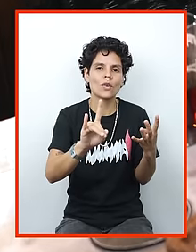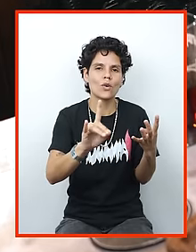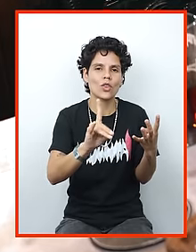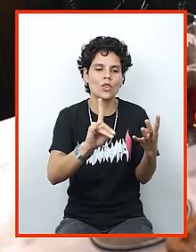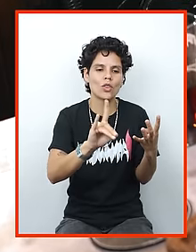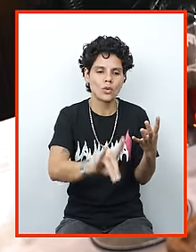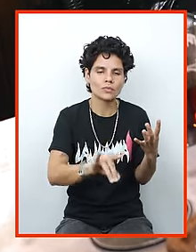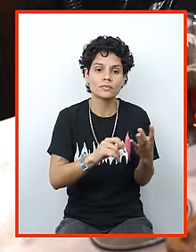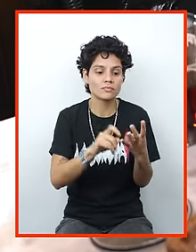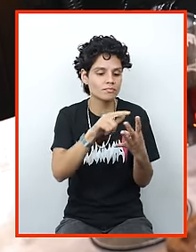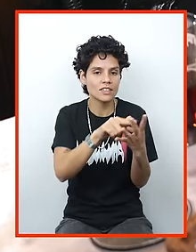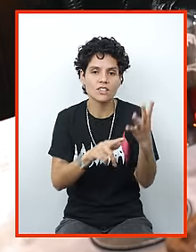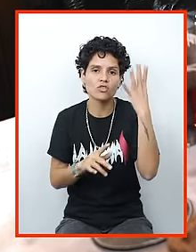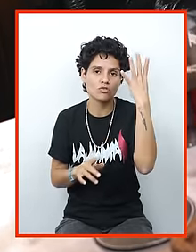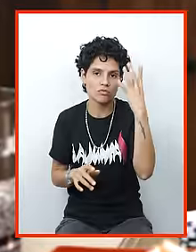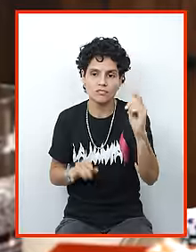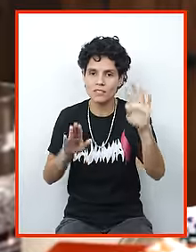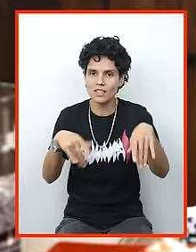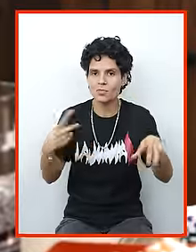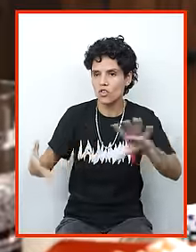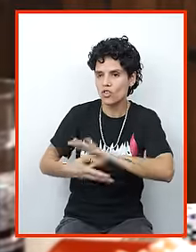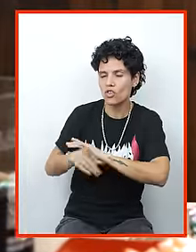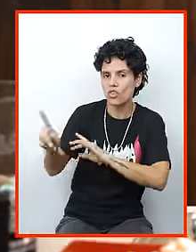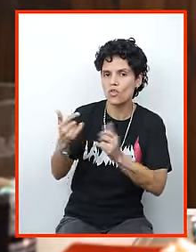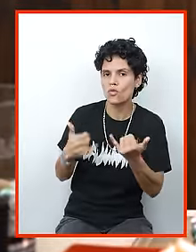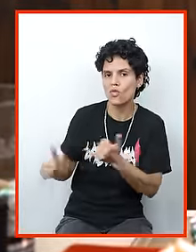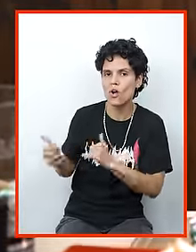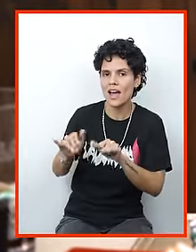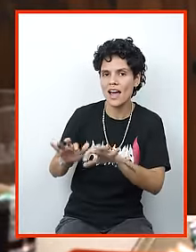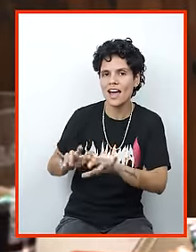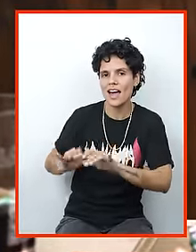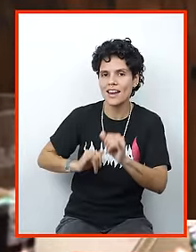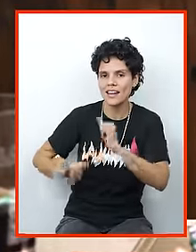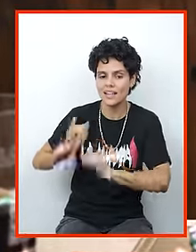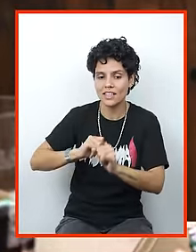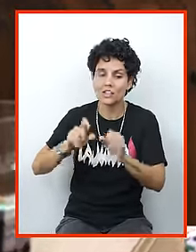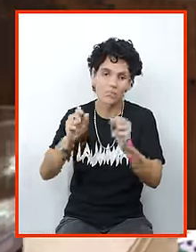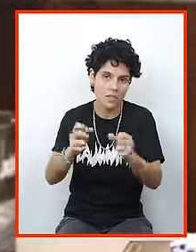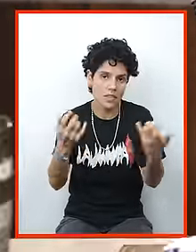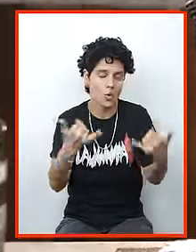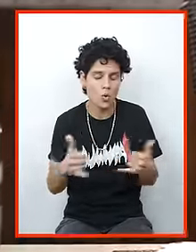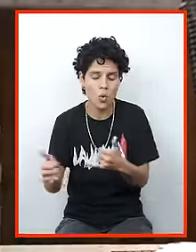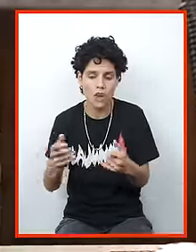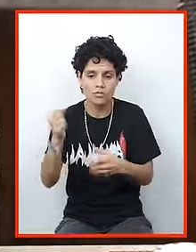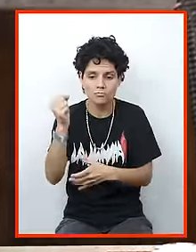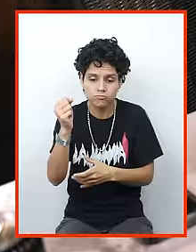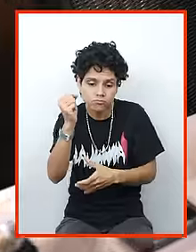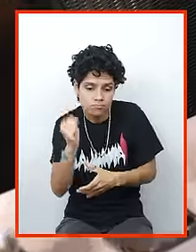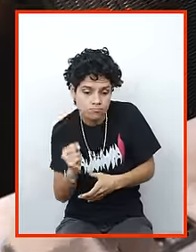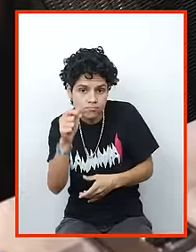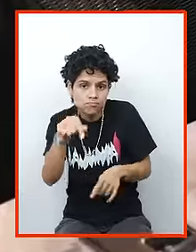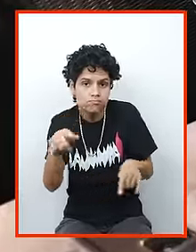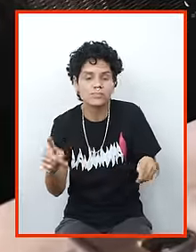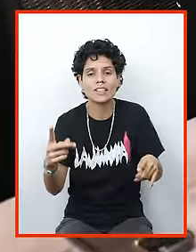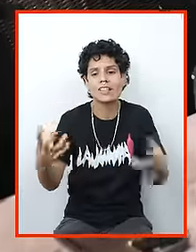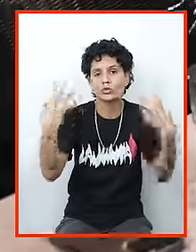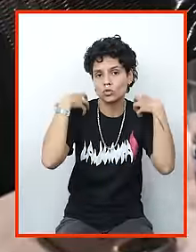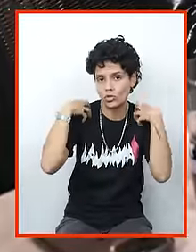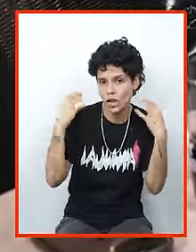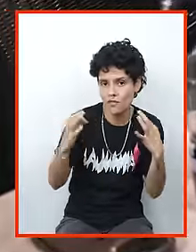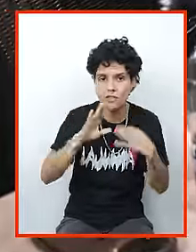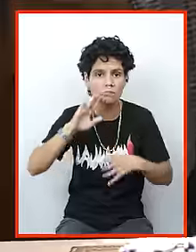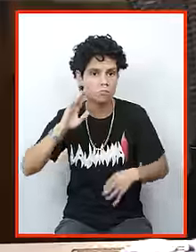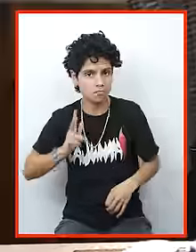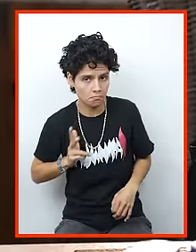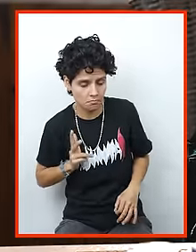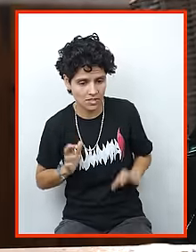las fichas que pone de Juega en Línea nuestro querido amigo Easy Kid. Y ya lo sabes, pues puedes jugar seguro, responsablemente en Juega